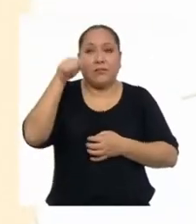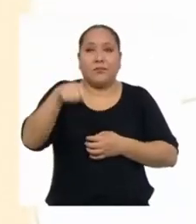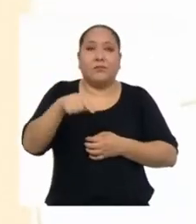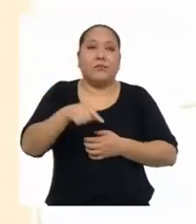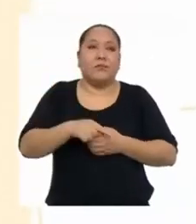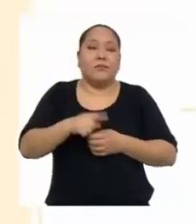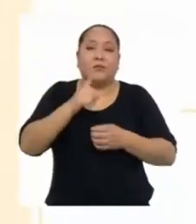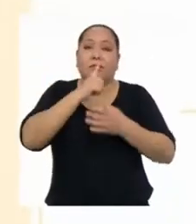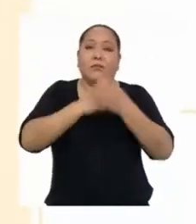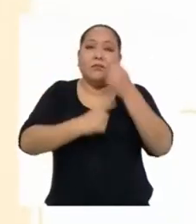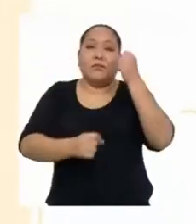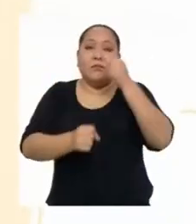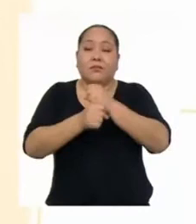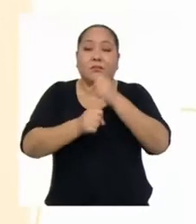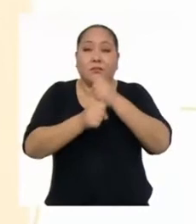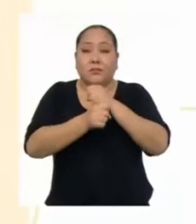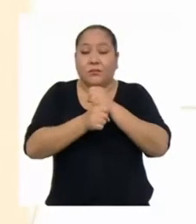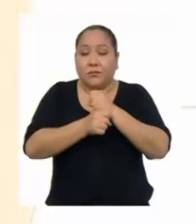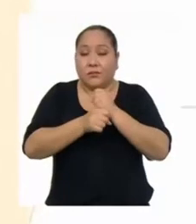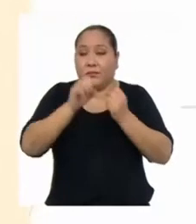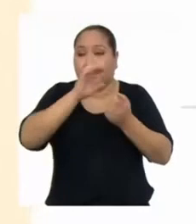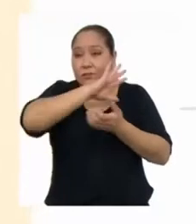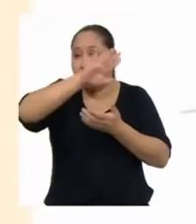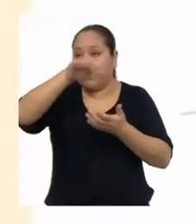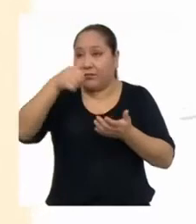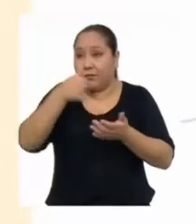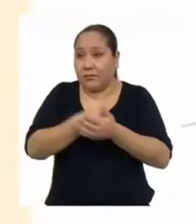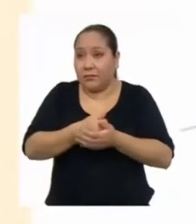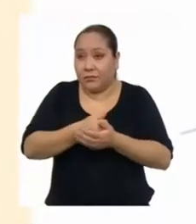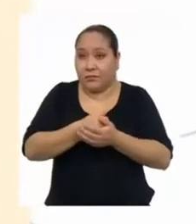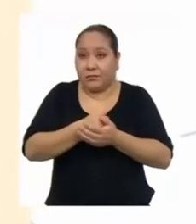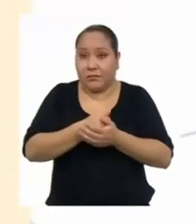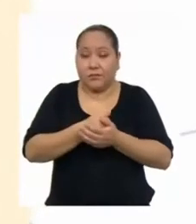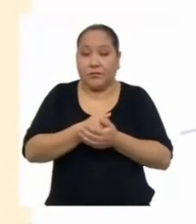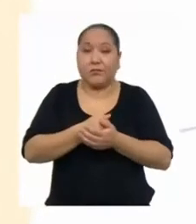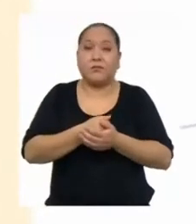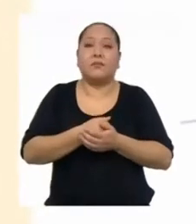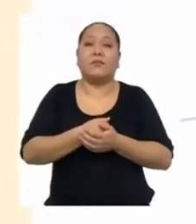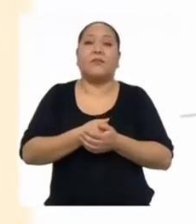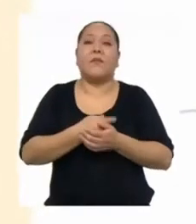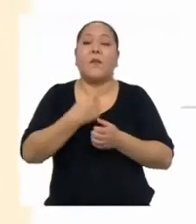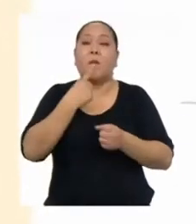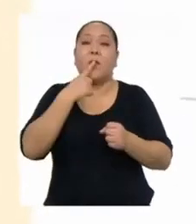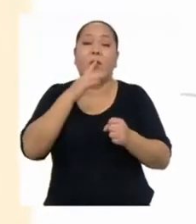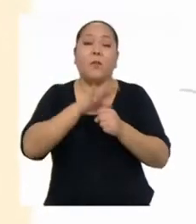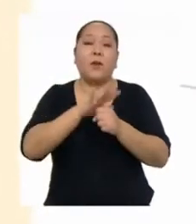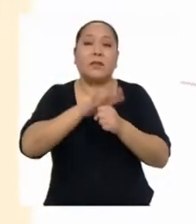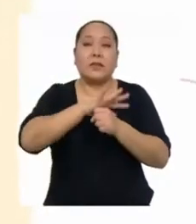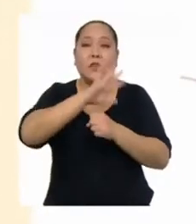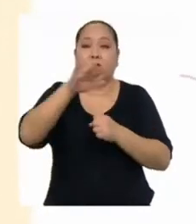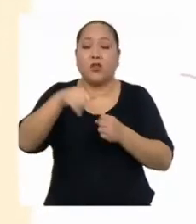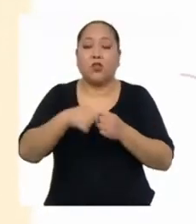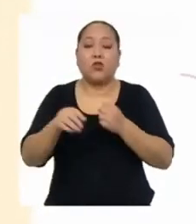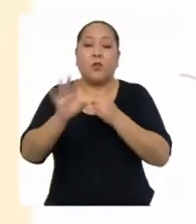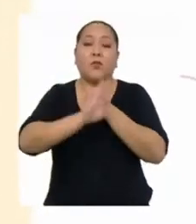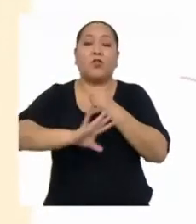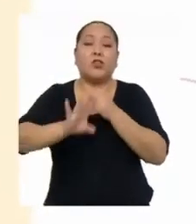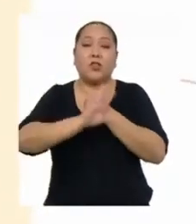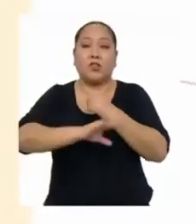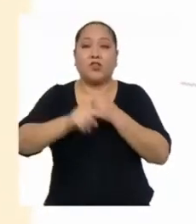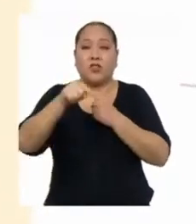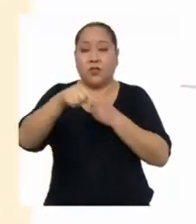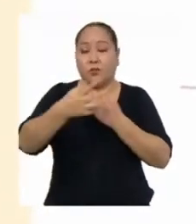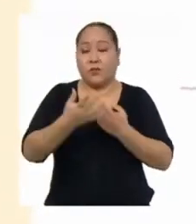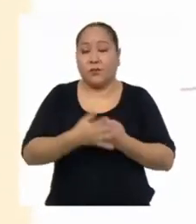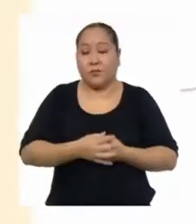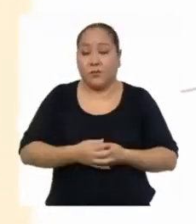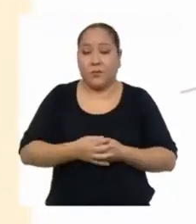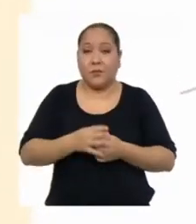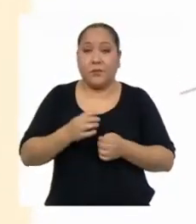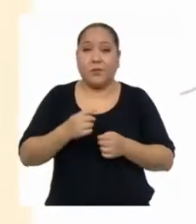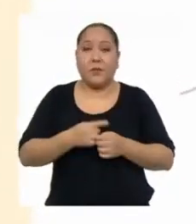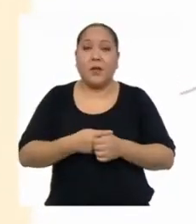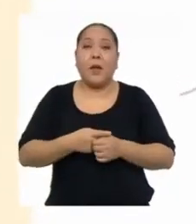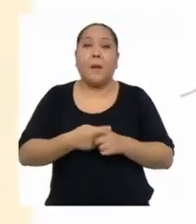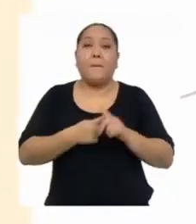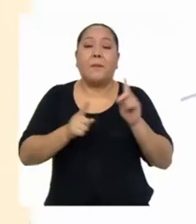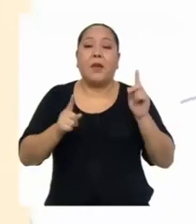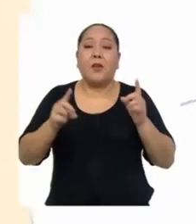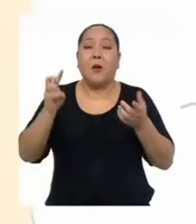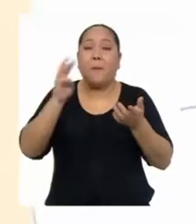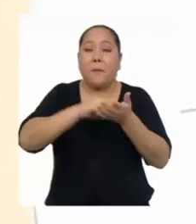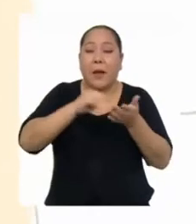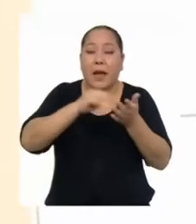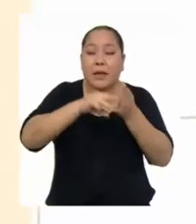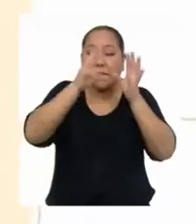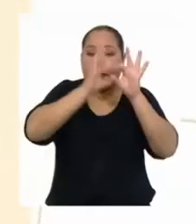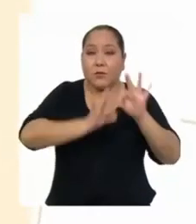cuando hablamos de seguridad vial. Sin embargo, creo que gran parte de la responsabilidad recae en nuestras autoridades